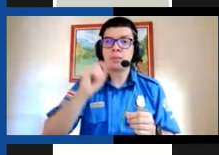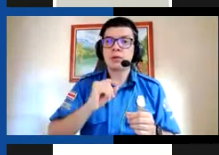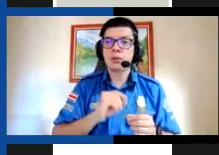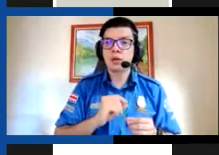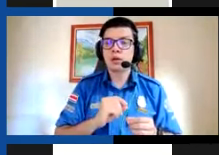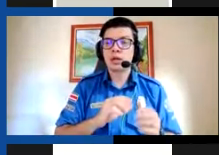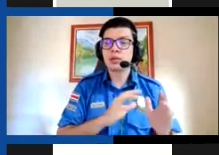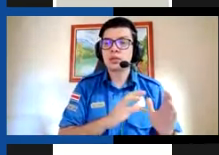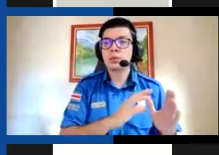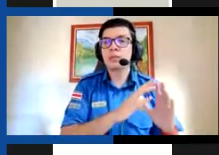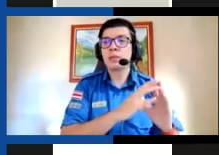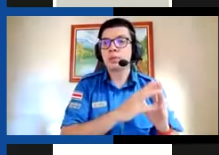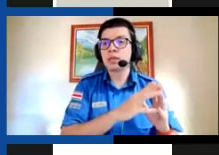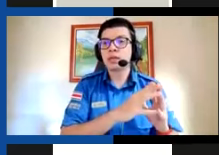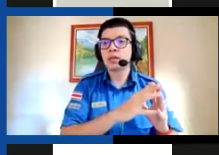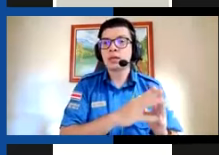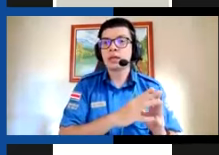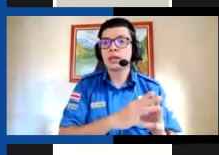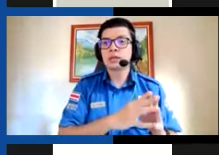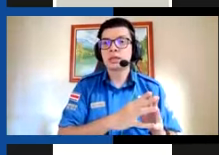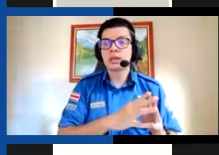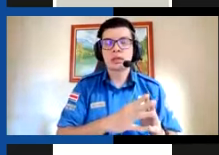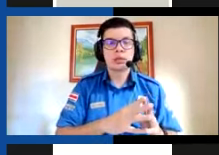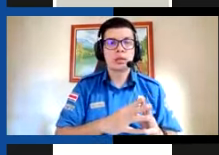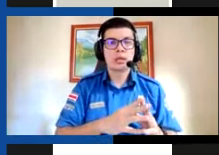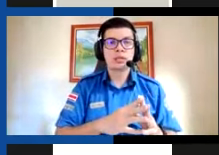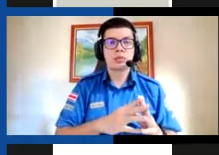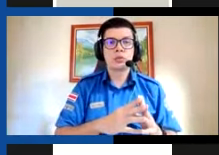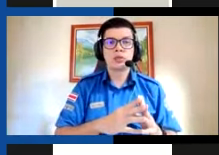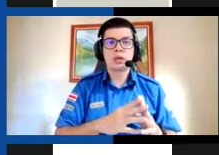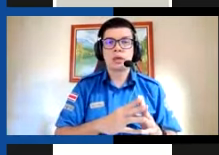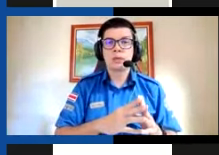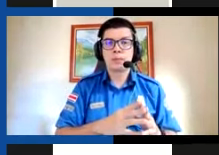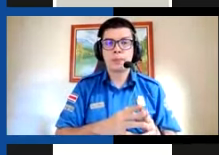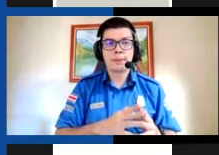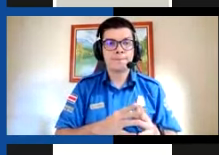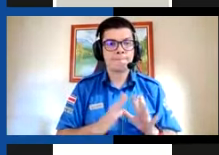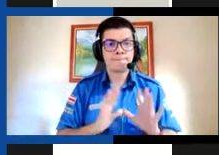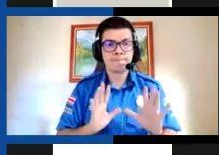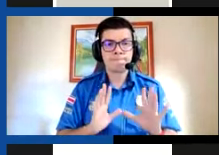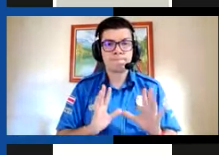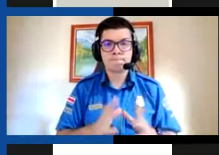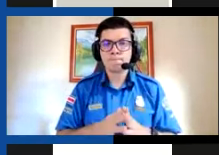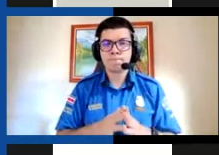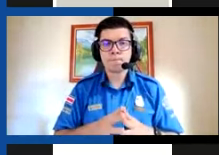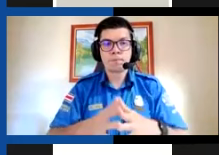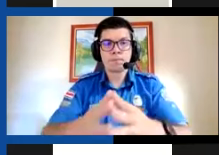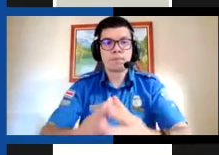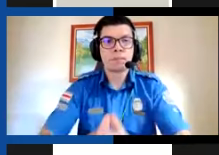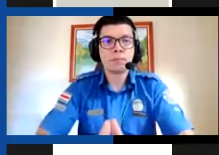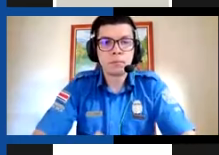el plan regulador de la municipalidad me permita tener esa condición ahí.